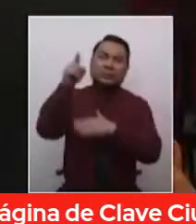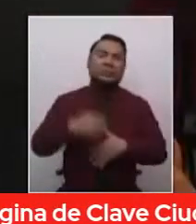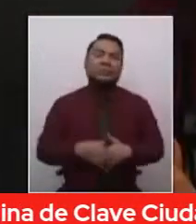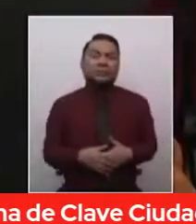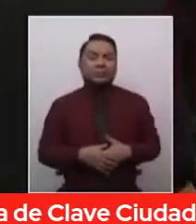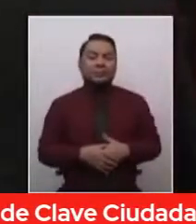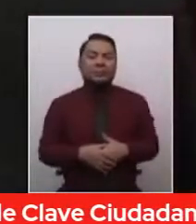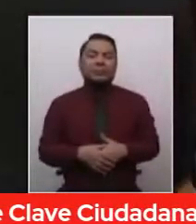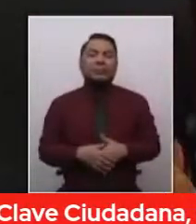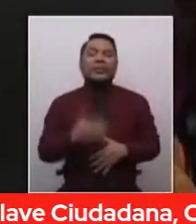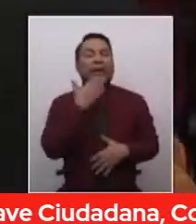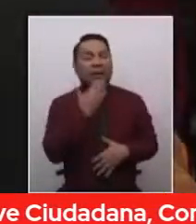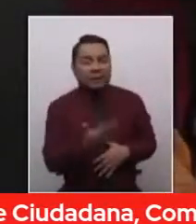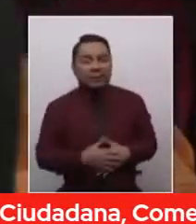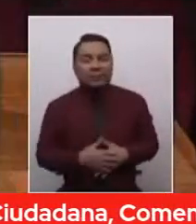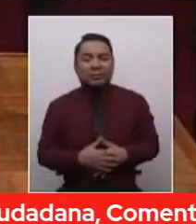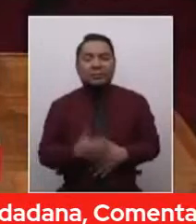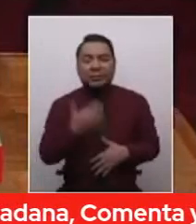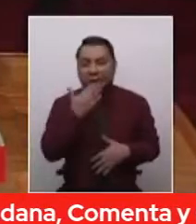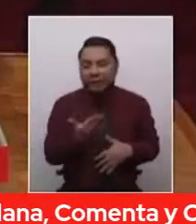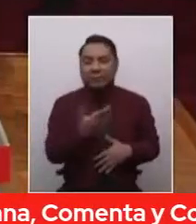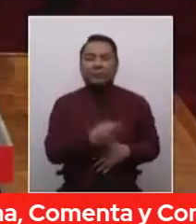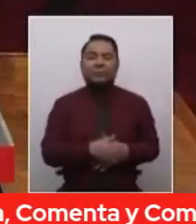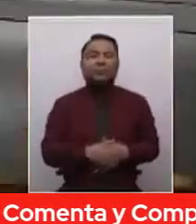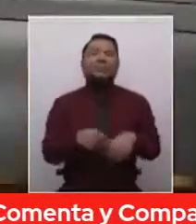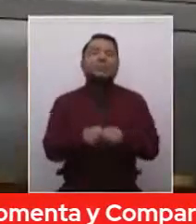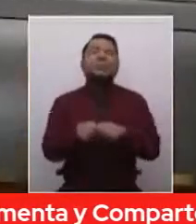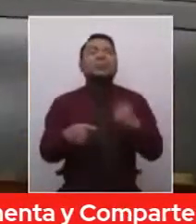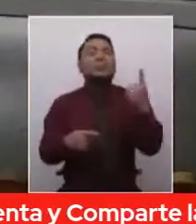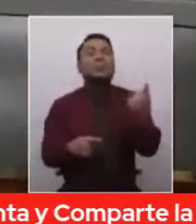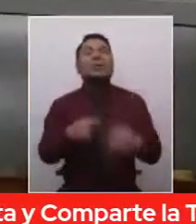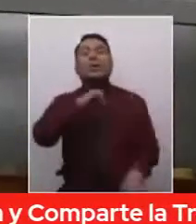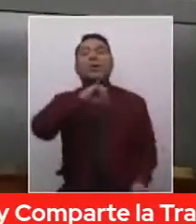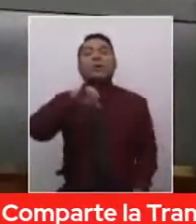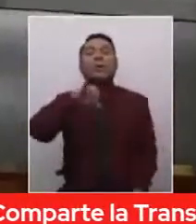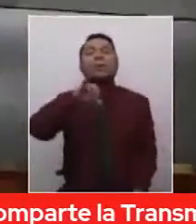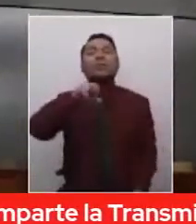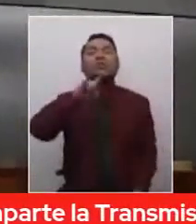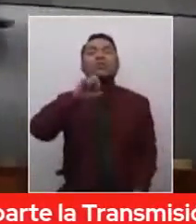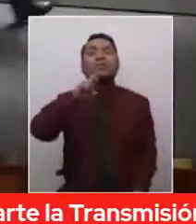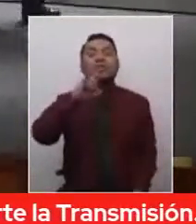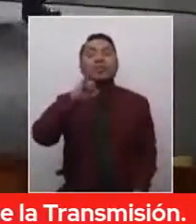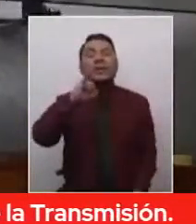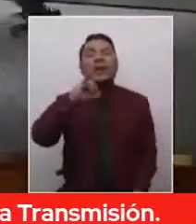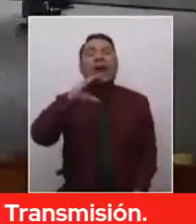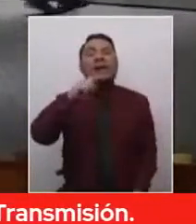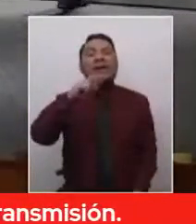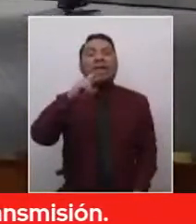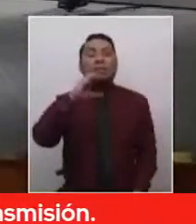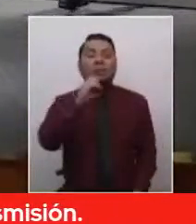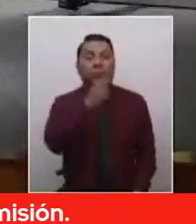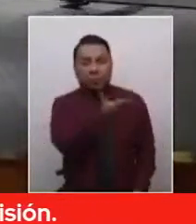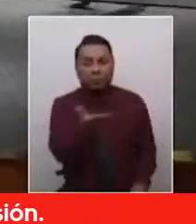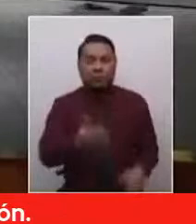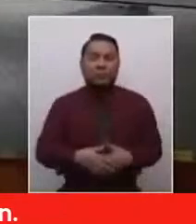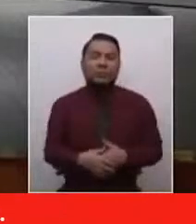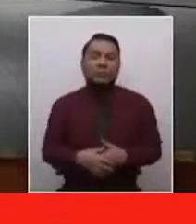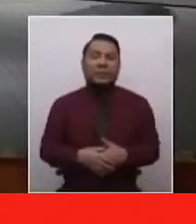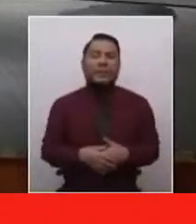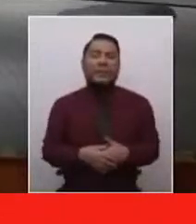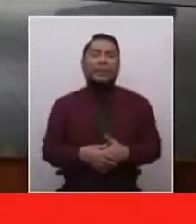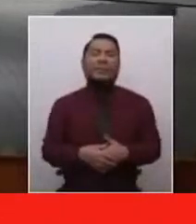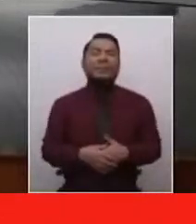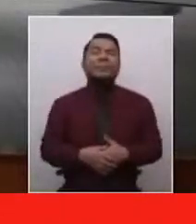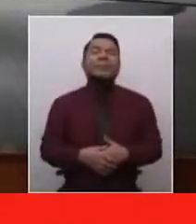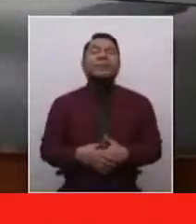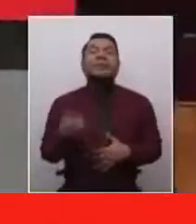candidato. Gracias, bueno, candidato López Aliaga. Y es el turno del candidato Yuri Castro. Candidato Yuri Castro,